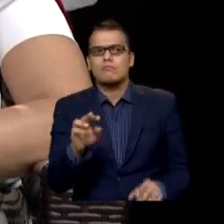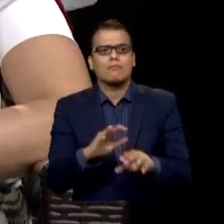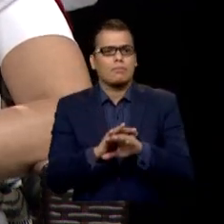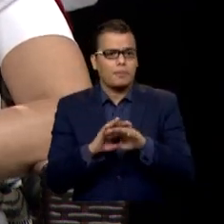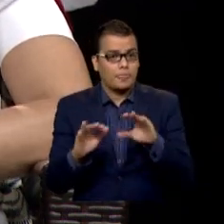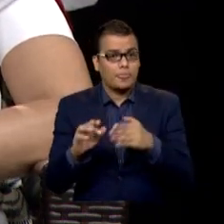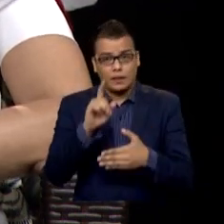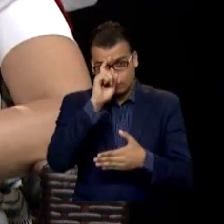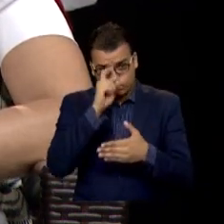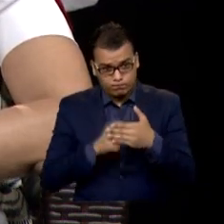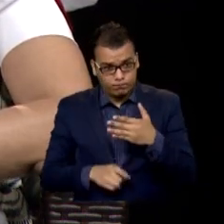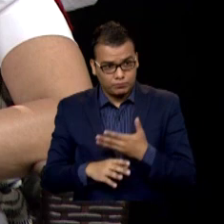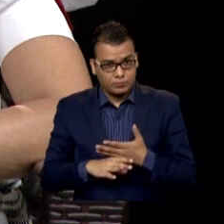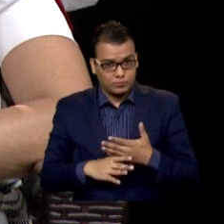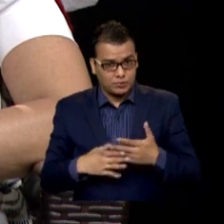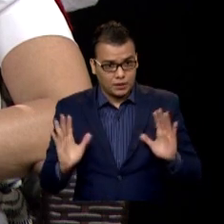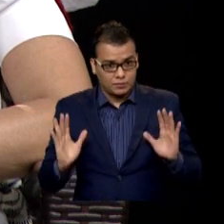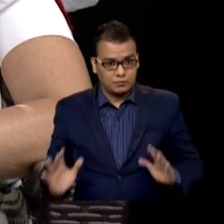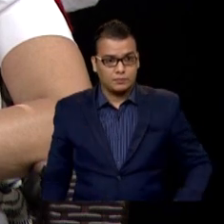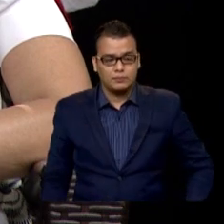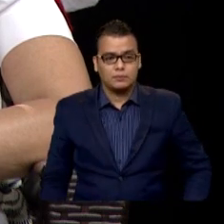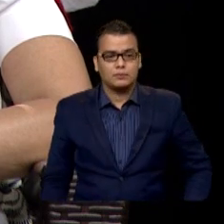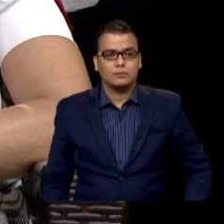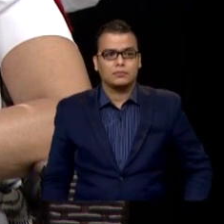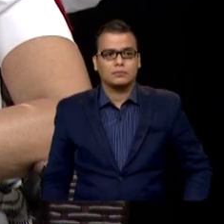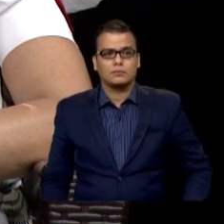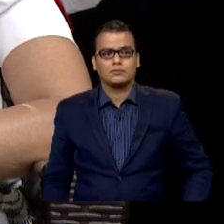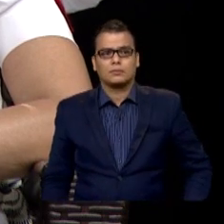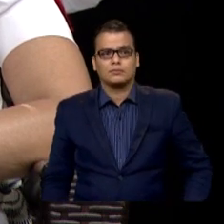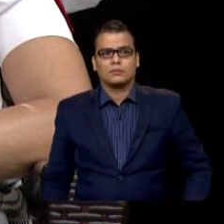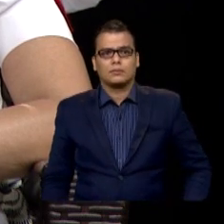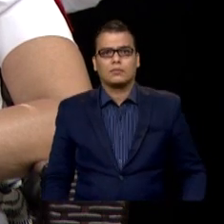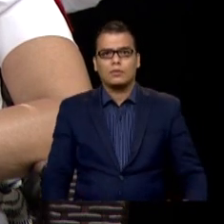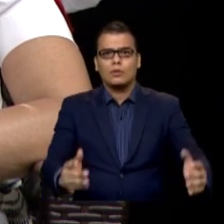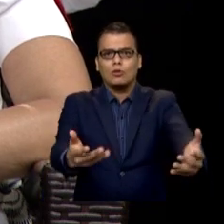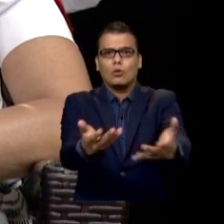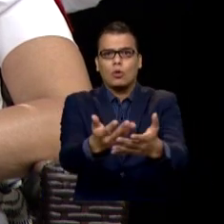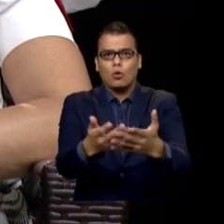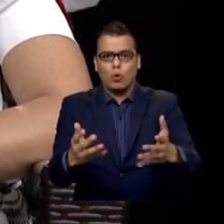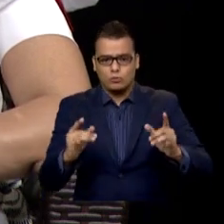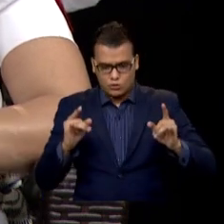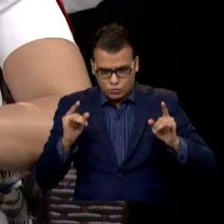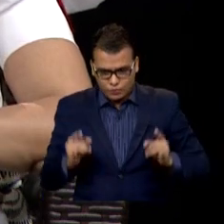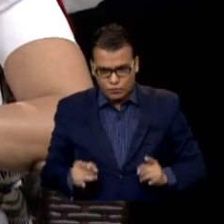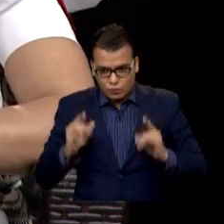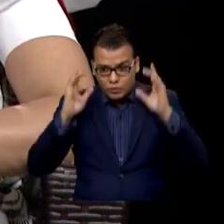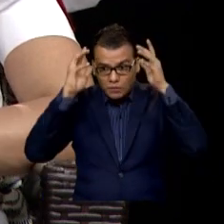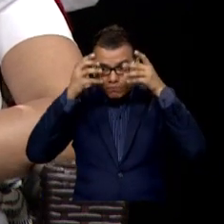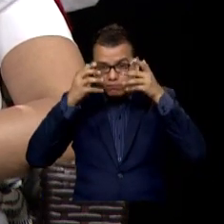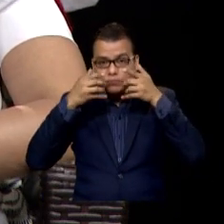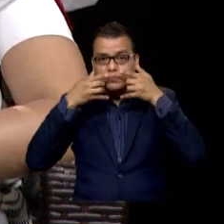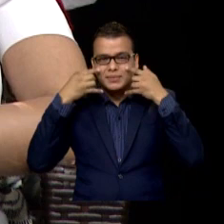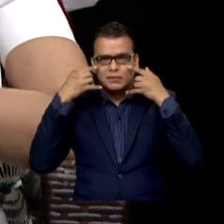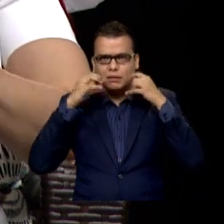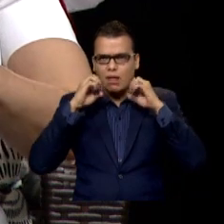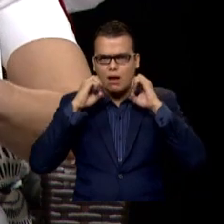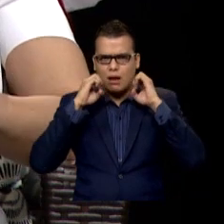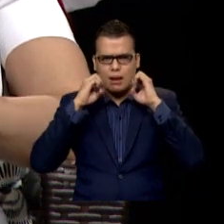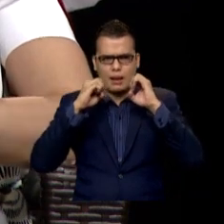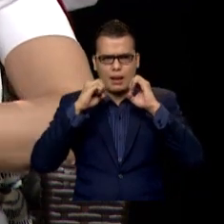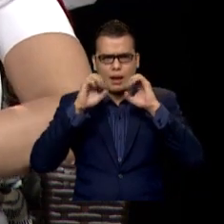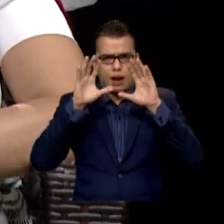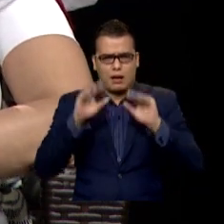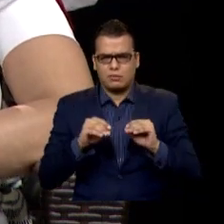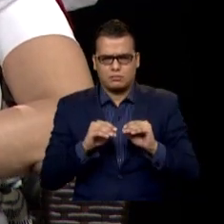empresas han cumplido. En este momento no tenemos desabastecimiento de materiales, están con esto. me